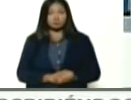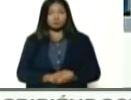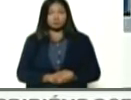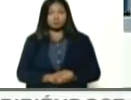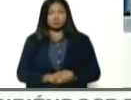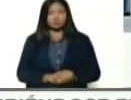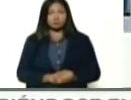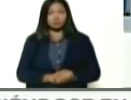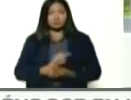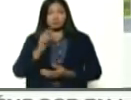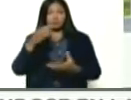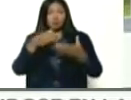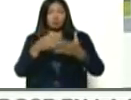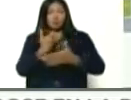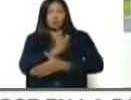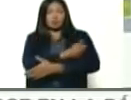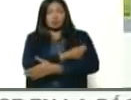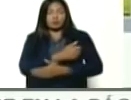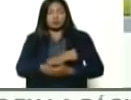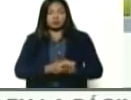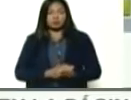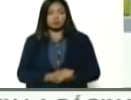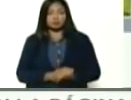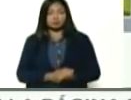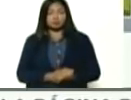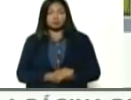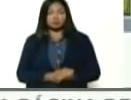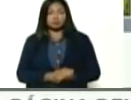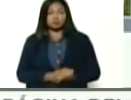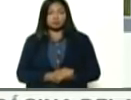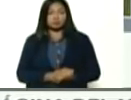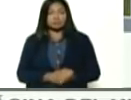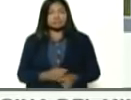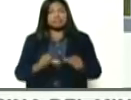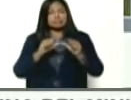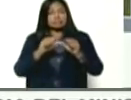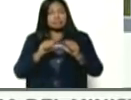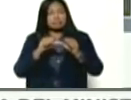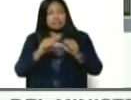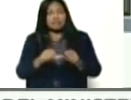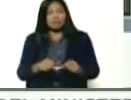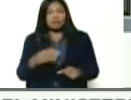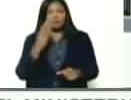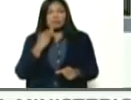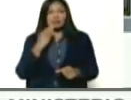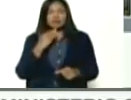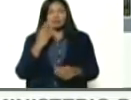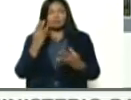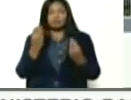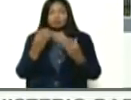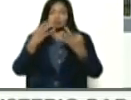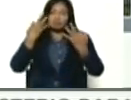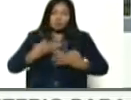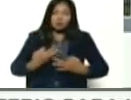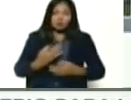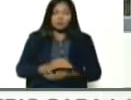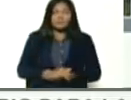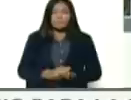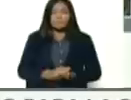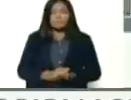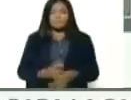primera generación de vacuna todavía en fase experimental con mucha seguridad pero fase